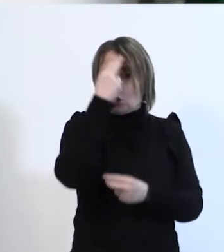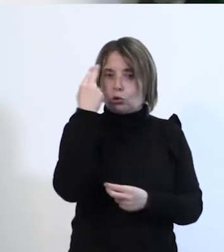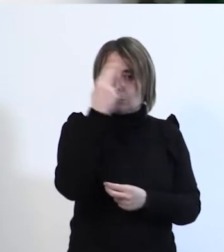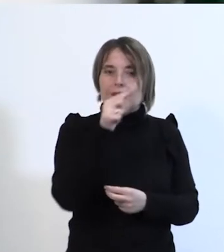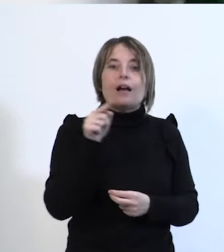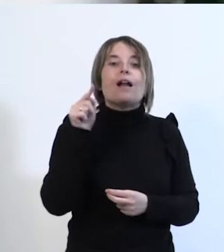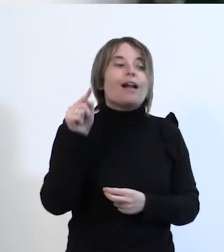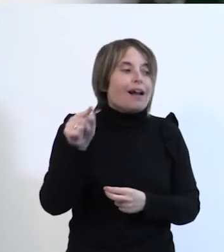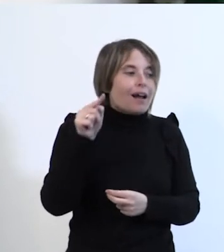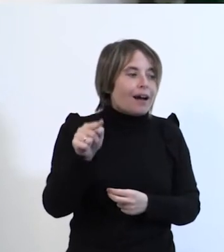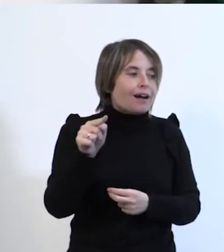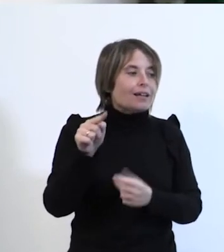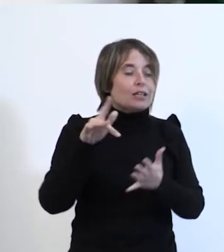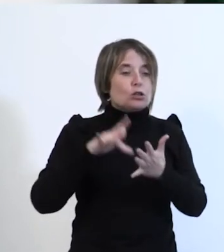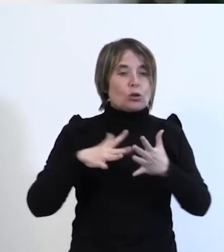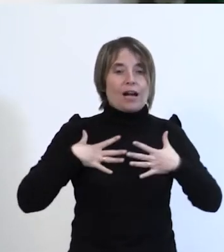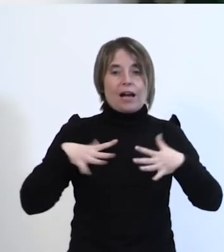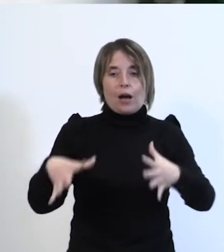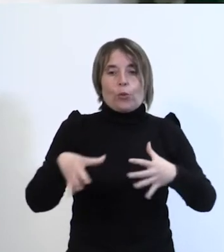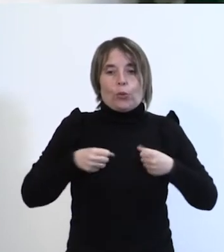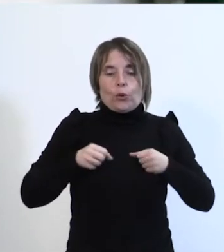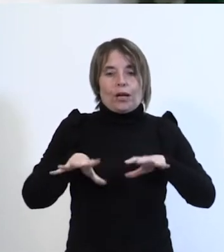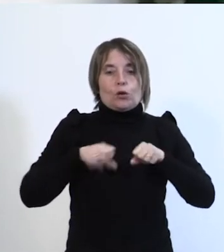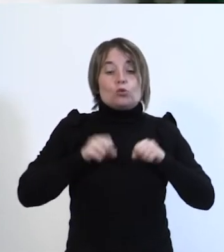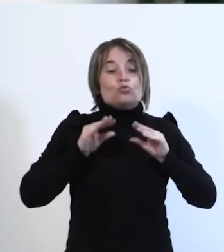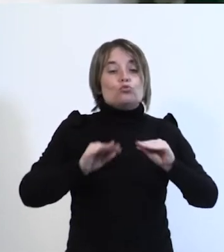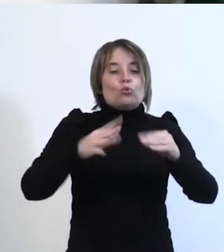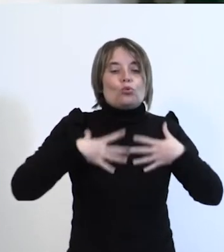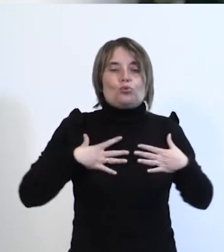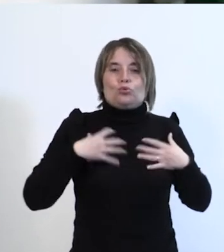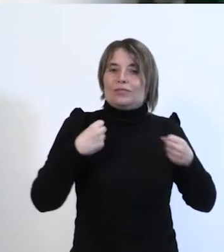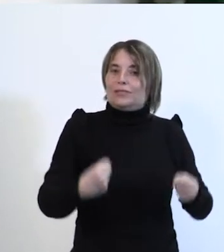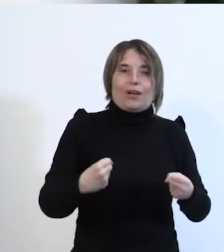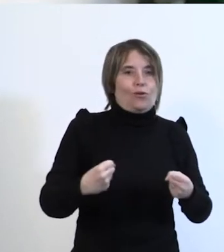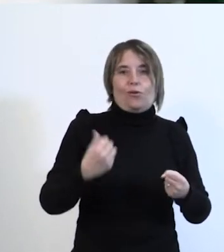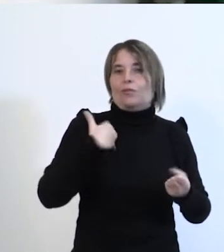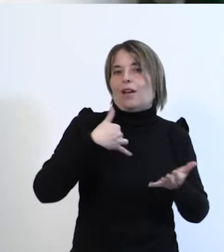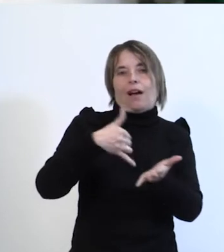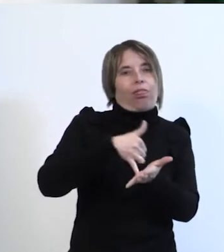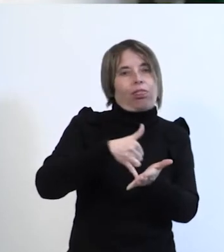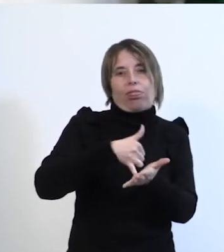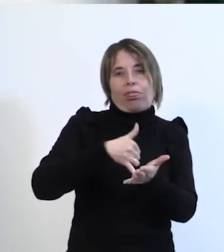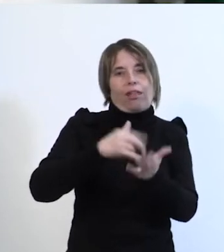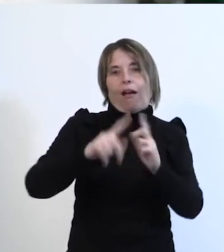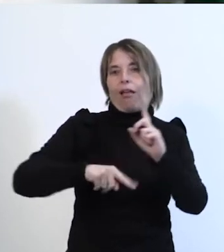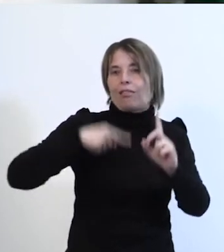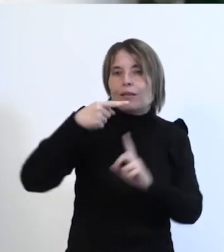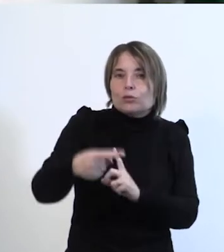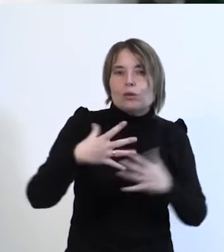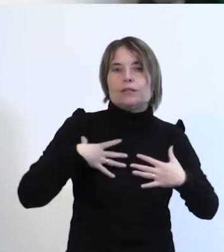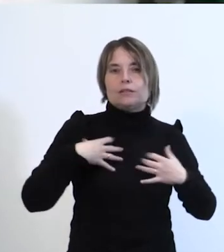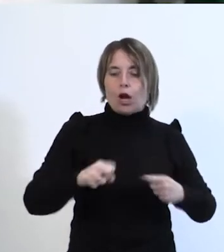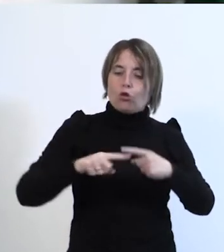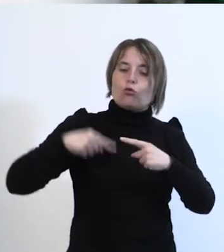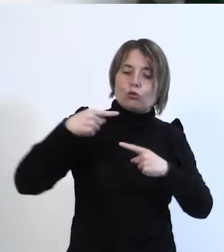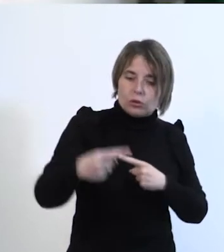al hospital y ahí adquirió la neumonía, pero porque su salud quedó muy fragilizada después